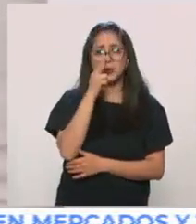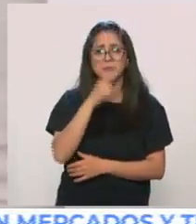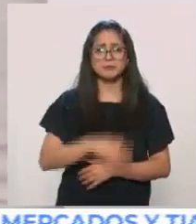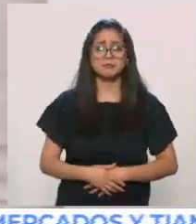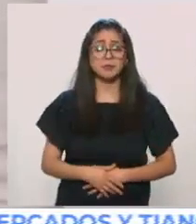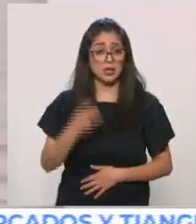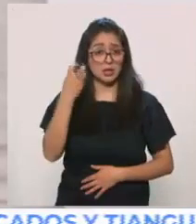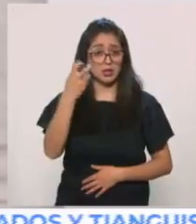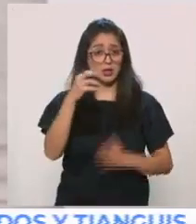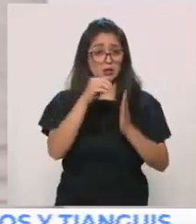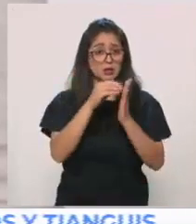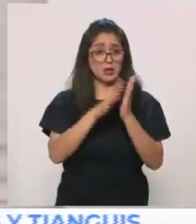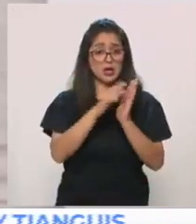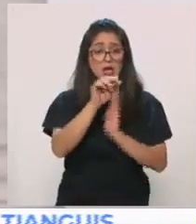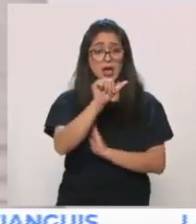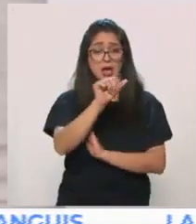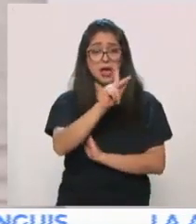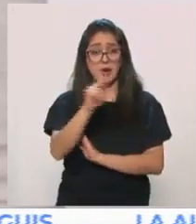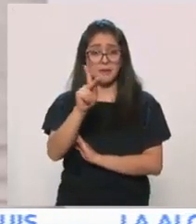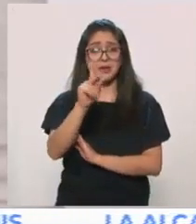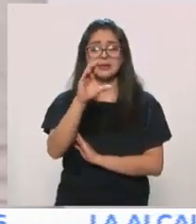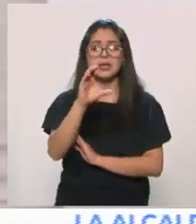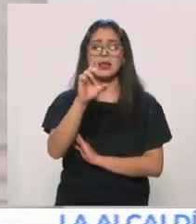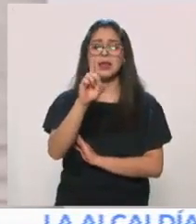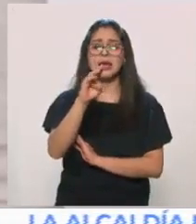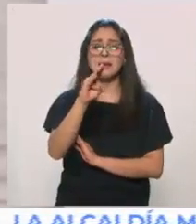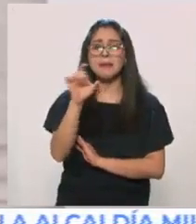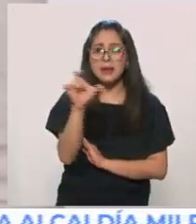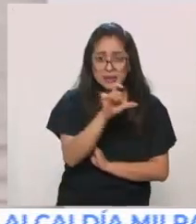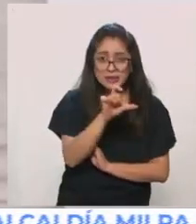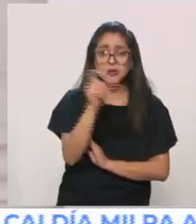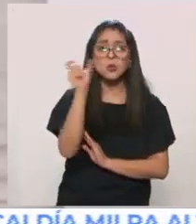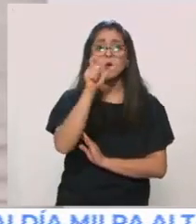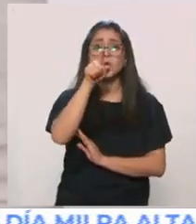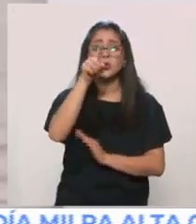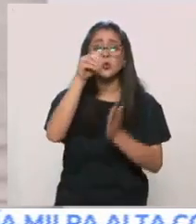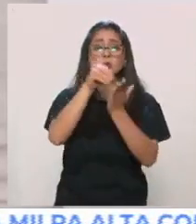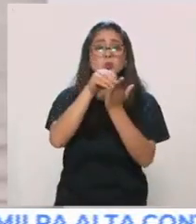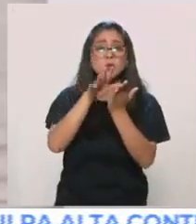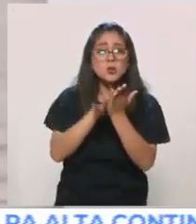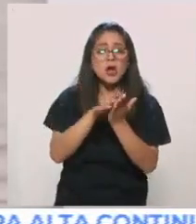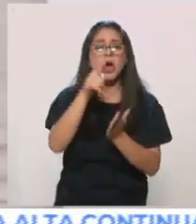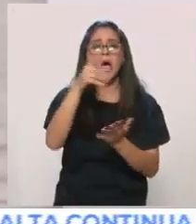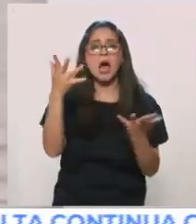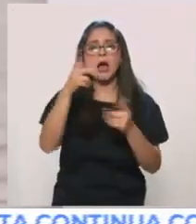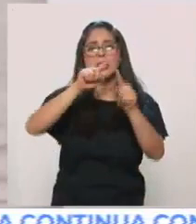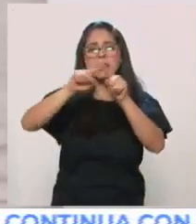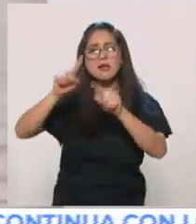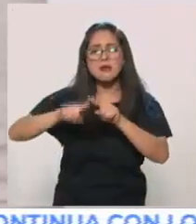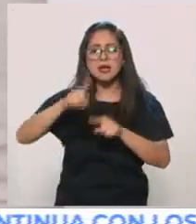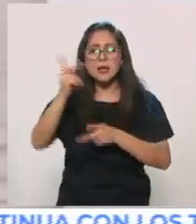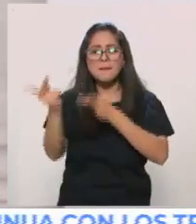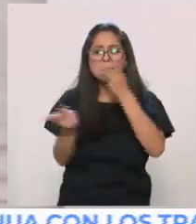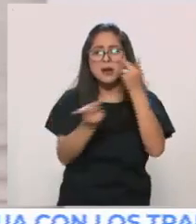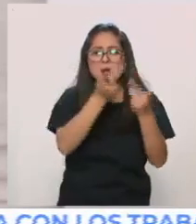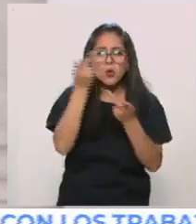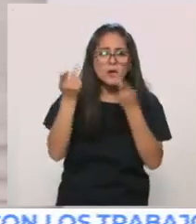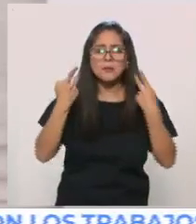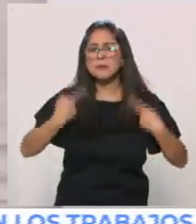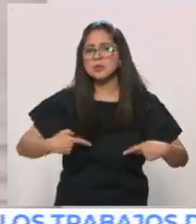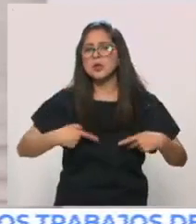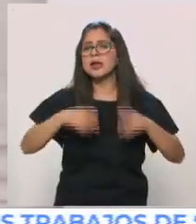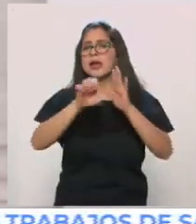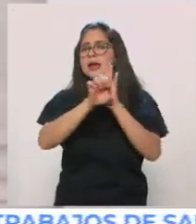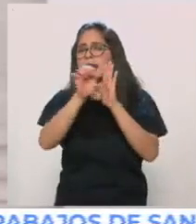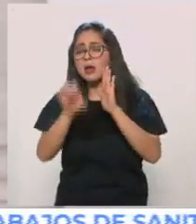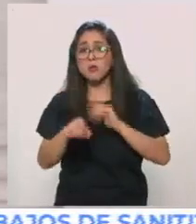en la aplicación App CDMX. Al ingresar al módulo, se realizan una serie de preguntas al usuario como: ¿tiene un